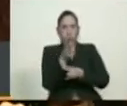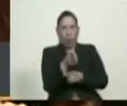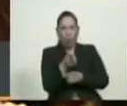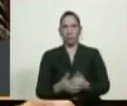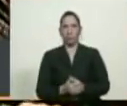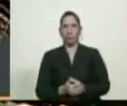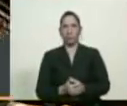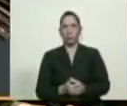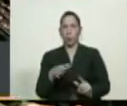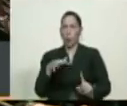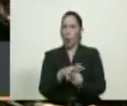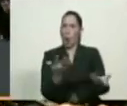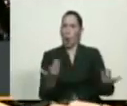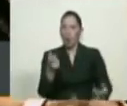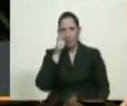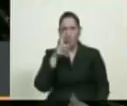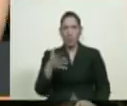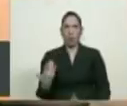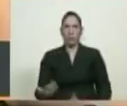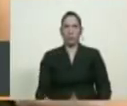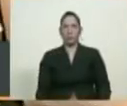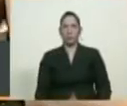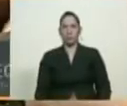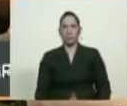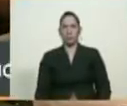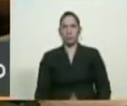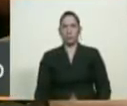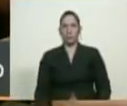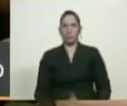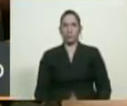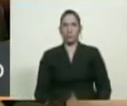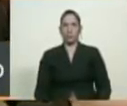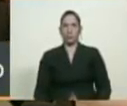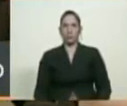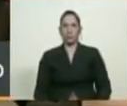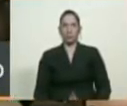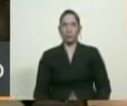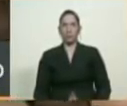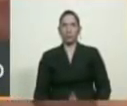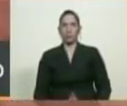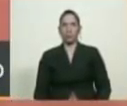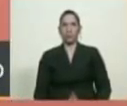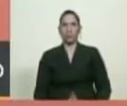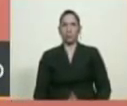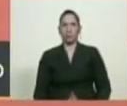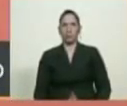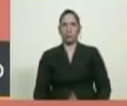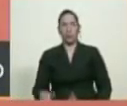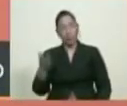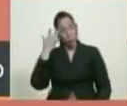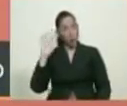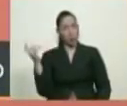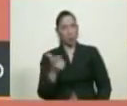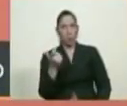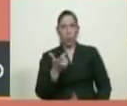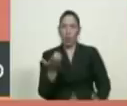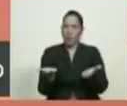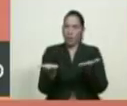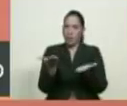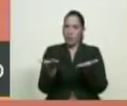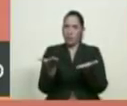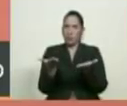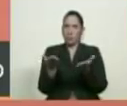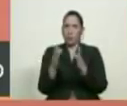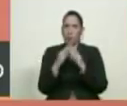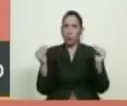armada el bolsillo de las venezolanas y de los venezolanos. Yo creo que en esa búsqueda del equilibrio,